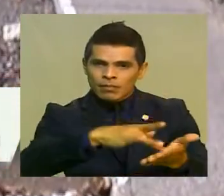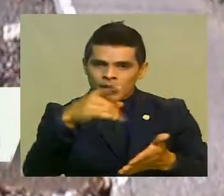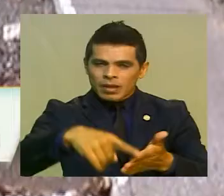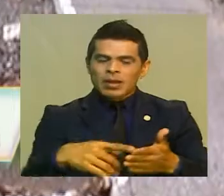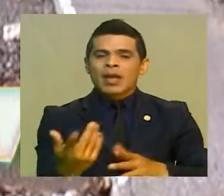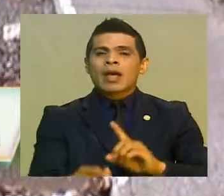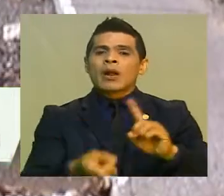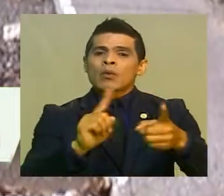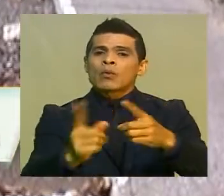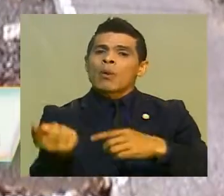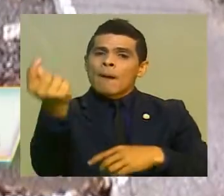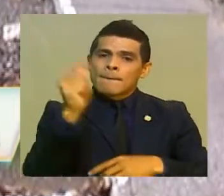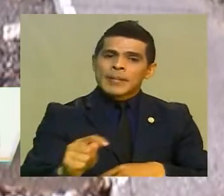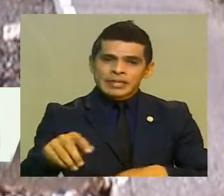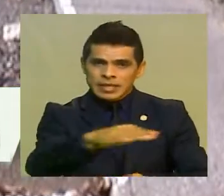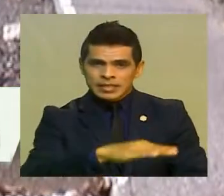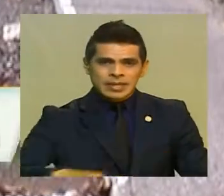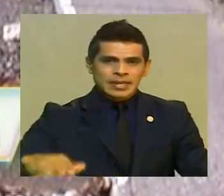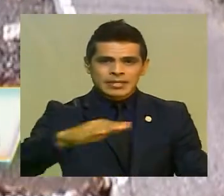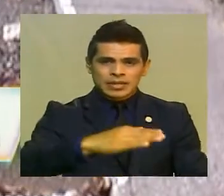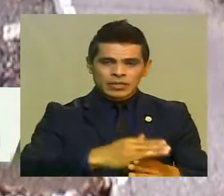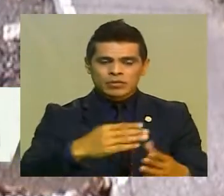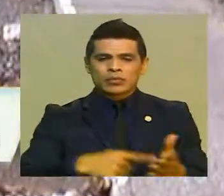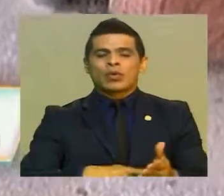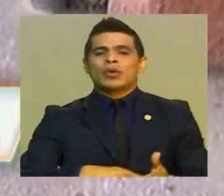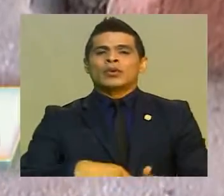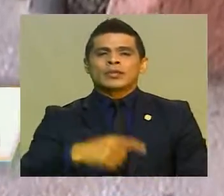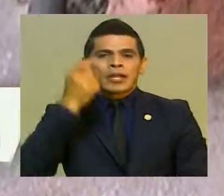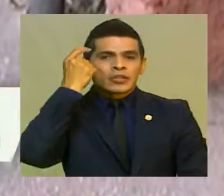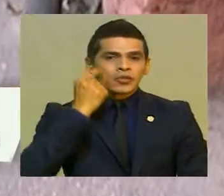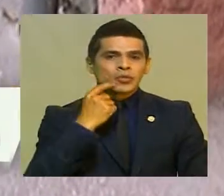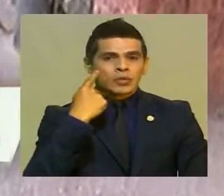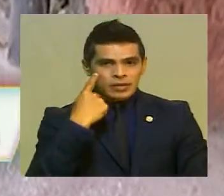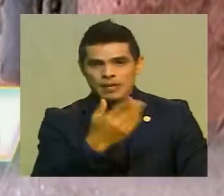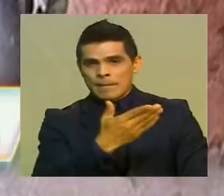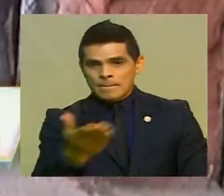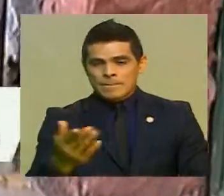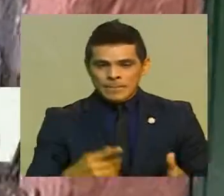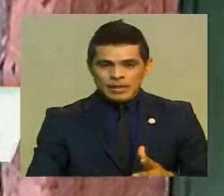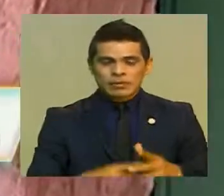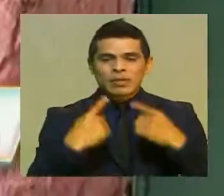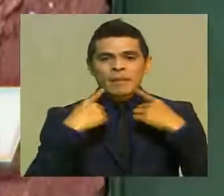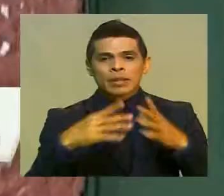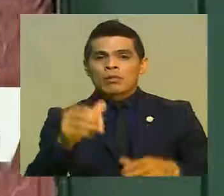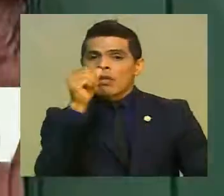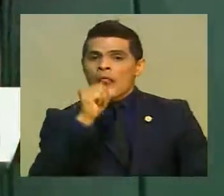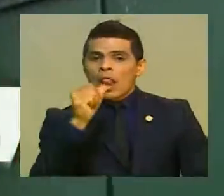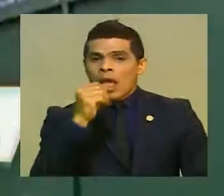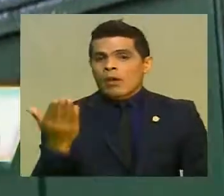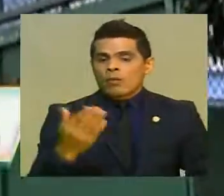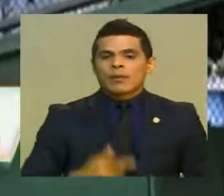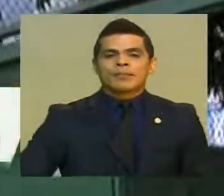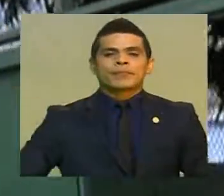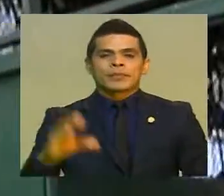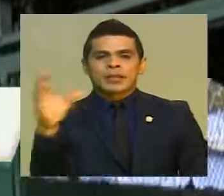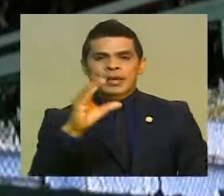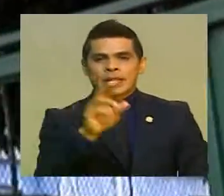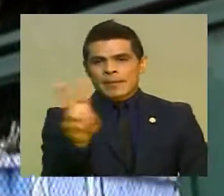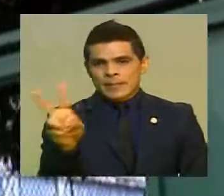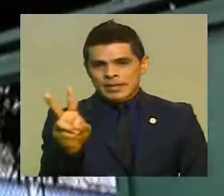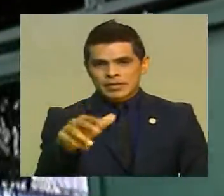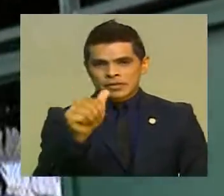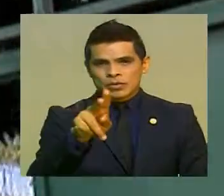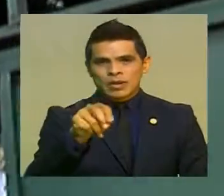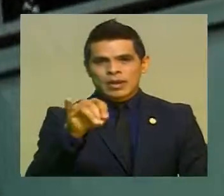hace varios meses en este sector del municipio sucre donde se está perdiendo el vital líquido desde caracas venezuela